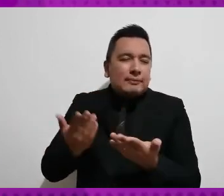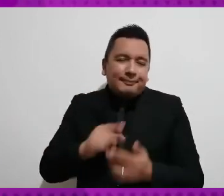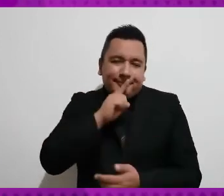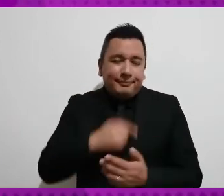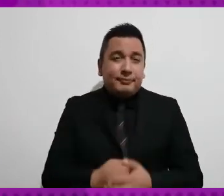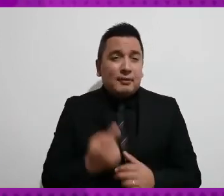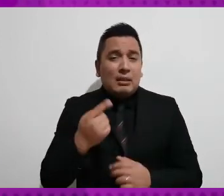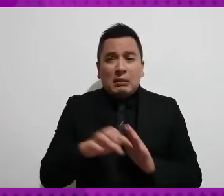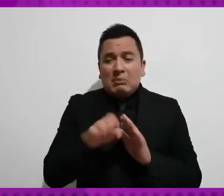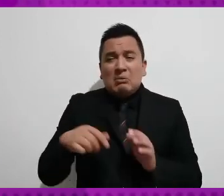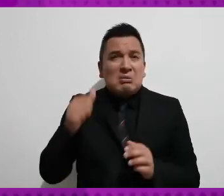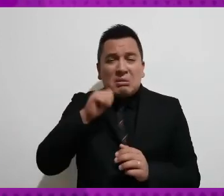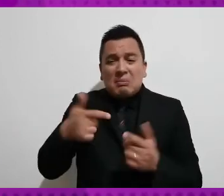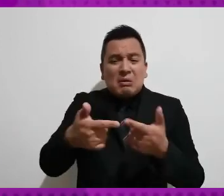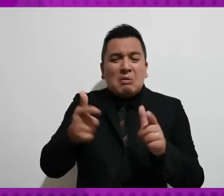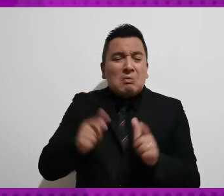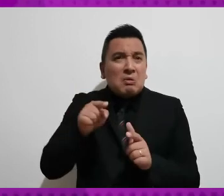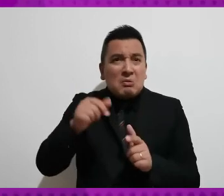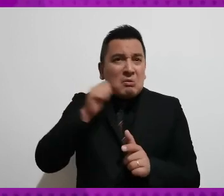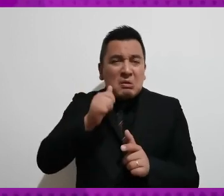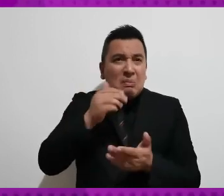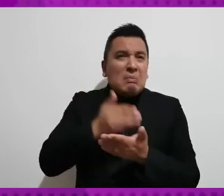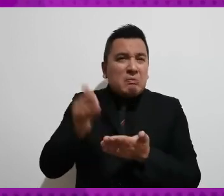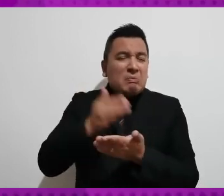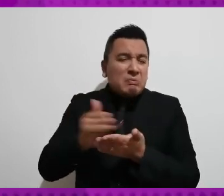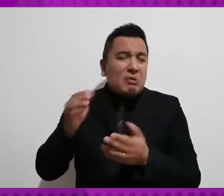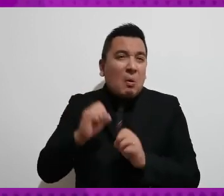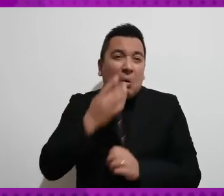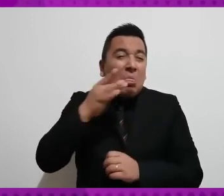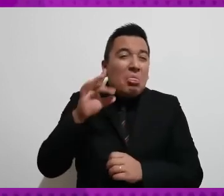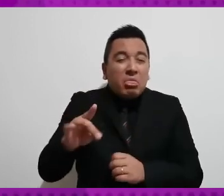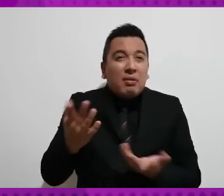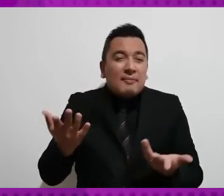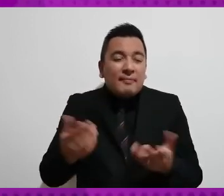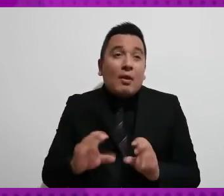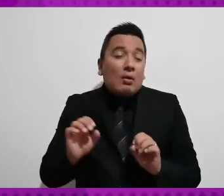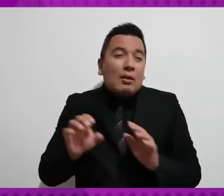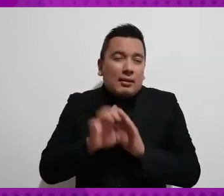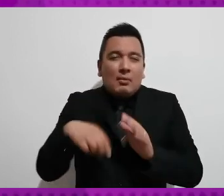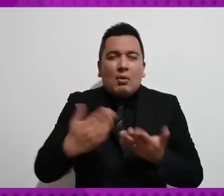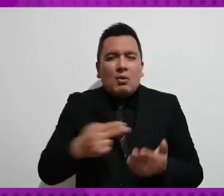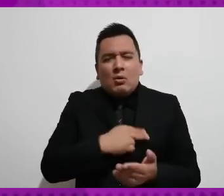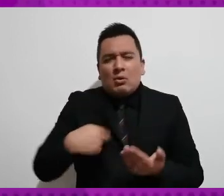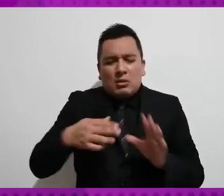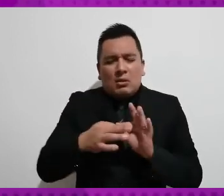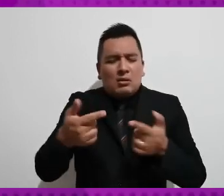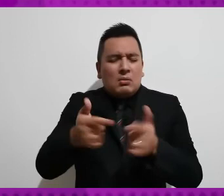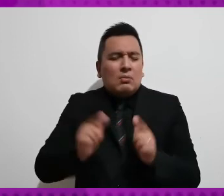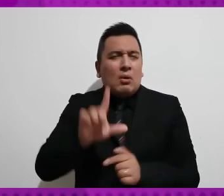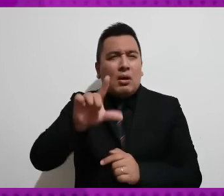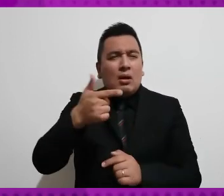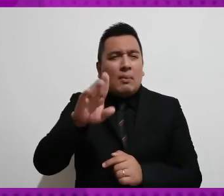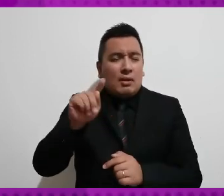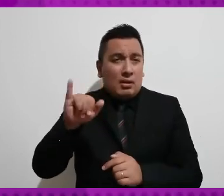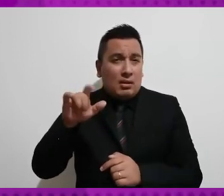cierta comunidad, que en el caso que mencionamos el día de hoy, del que estamos platicando, la comunidad de la diversidad sexual, la comunidad